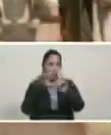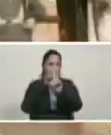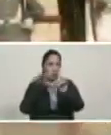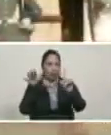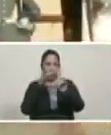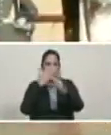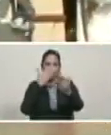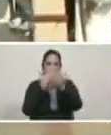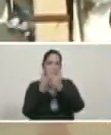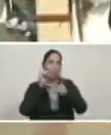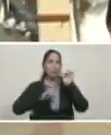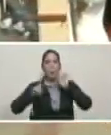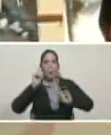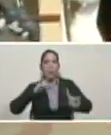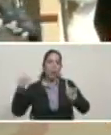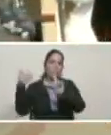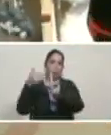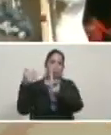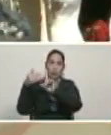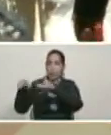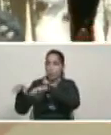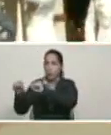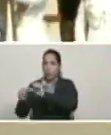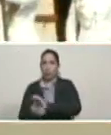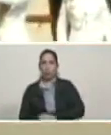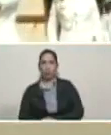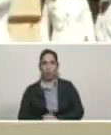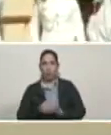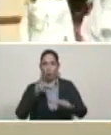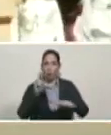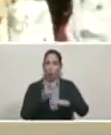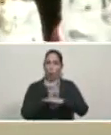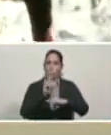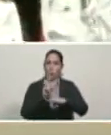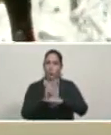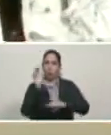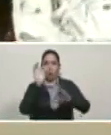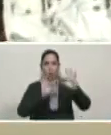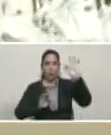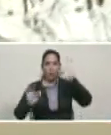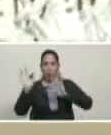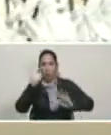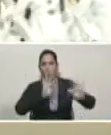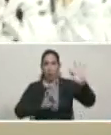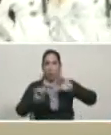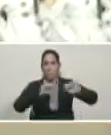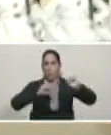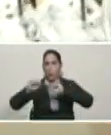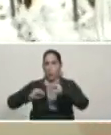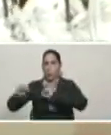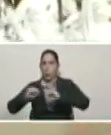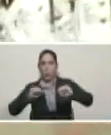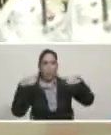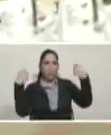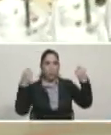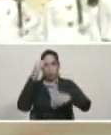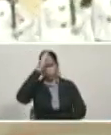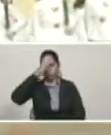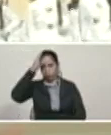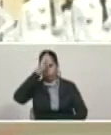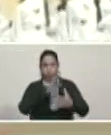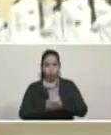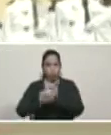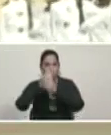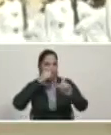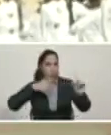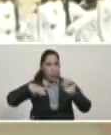chantaje, frente a la agresión imperialista, utilizando la fórmula de la movilización popular, de la conciencia, de la unión